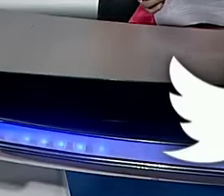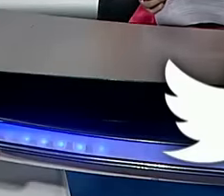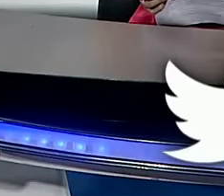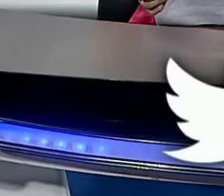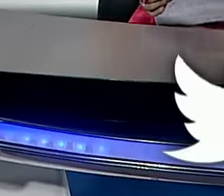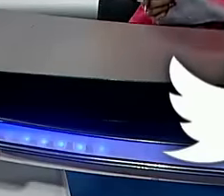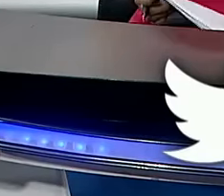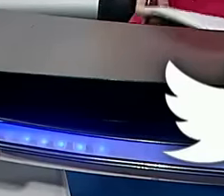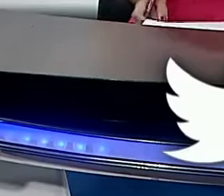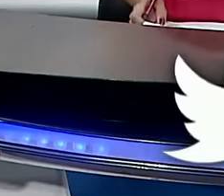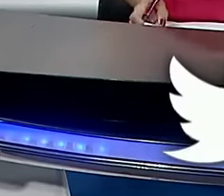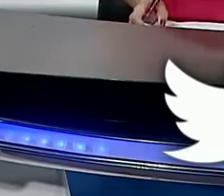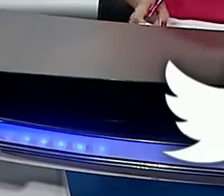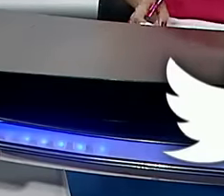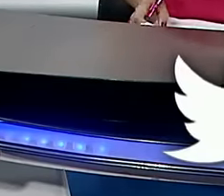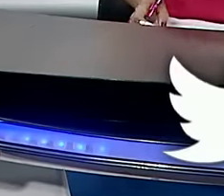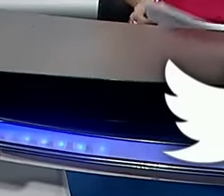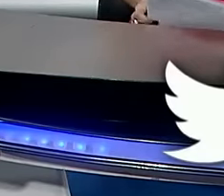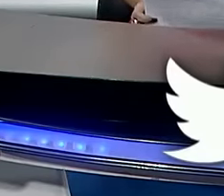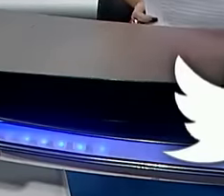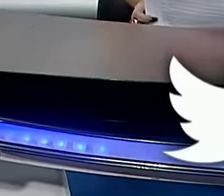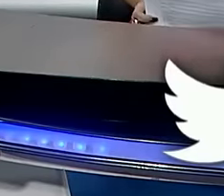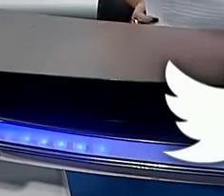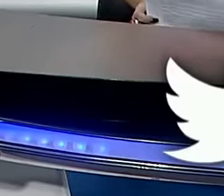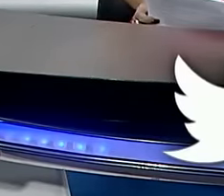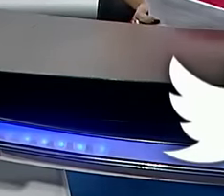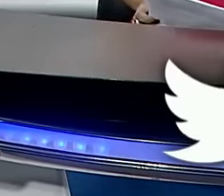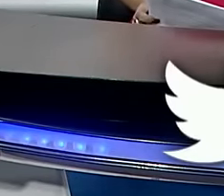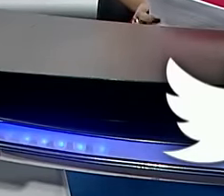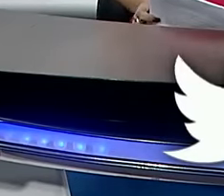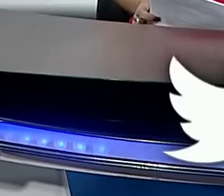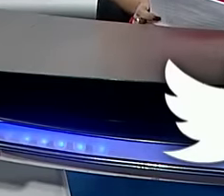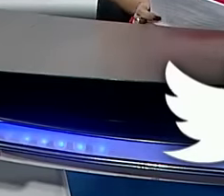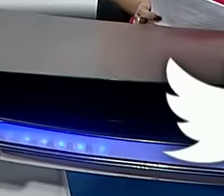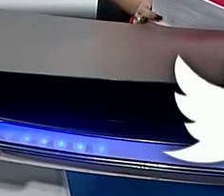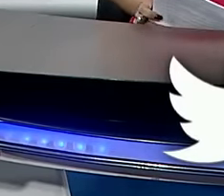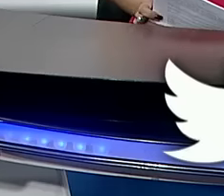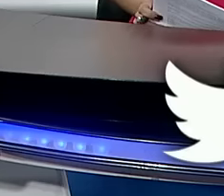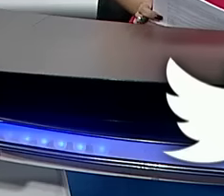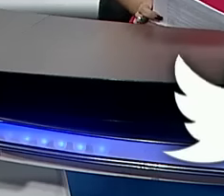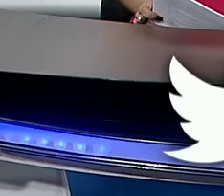@RTS_la noticia. Escríbanos, envíe sus fotos o también nos puede llamar al celular, a los celulares. A